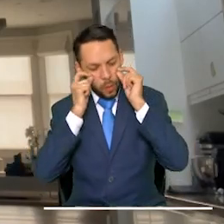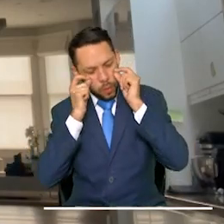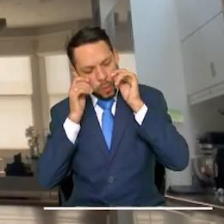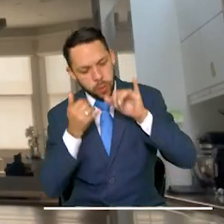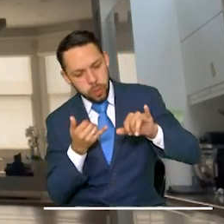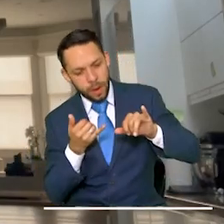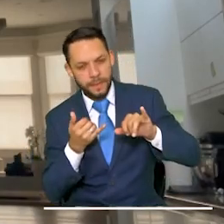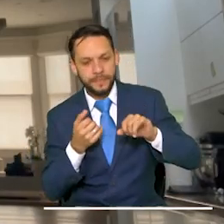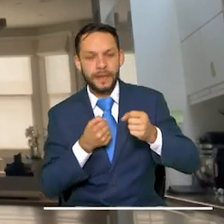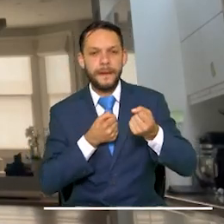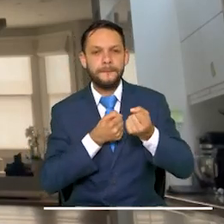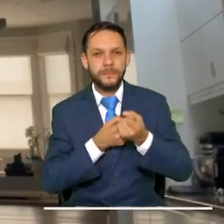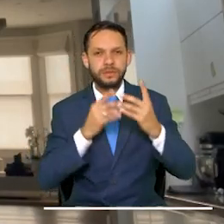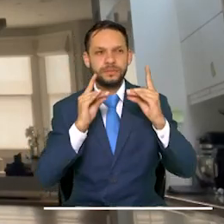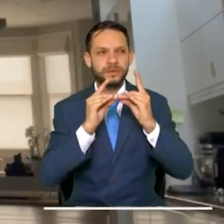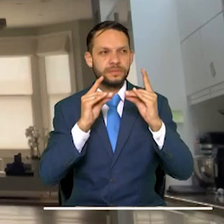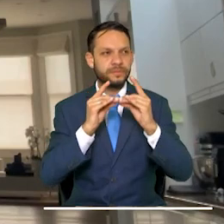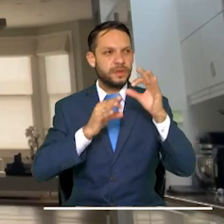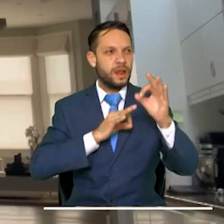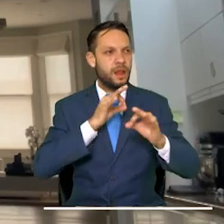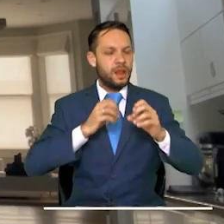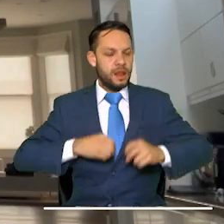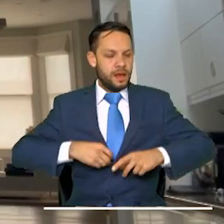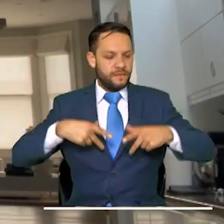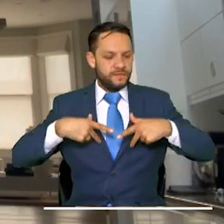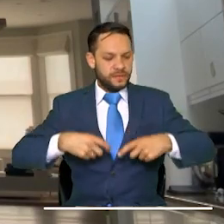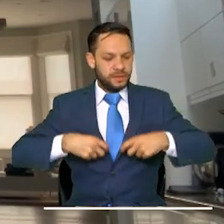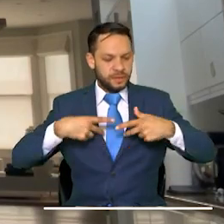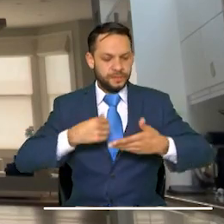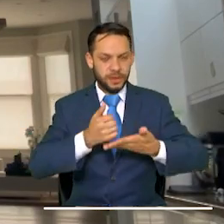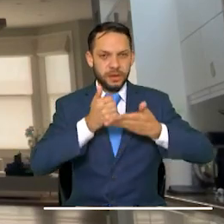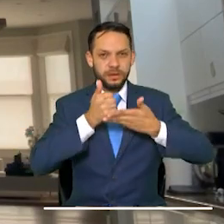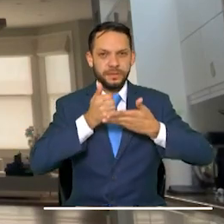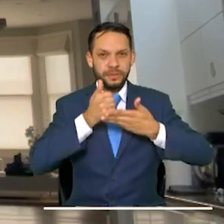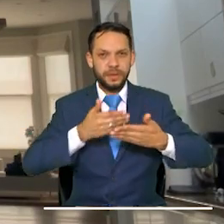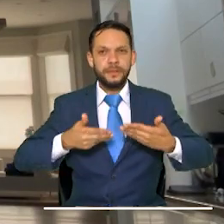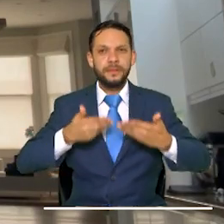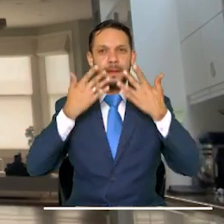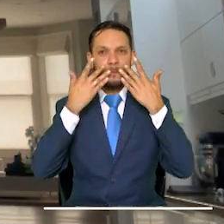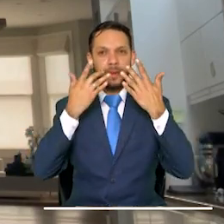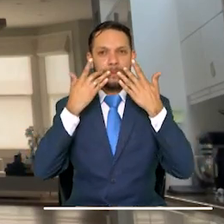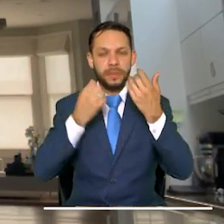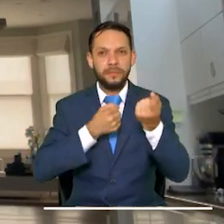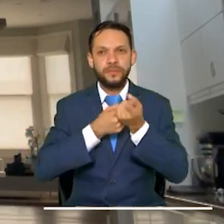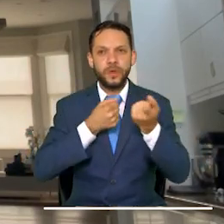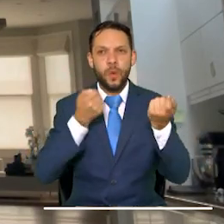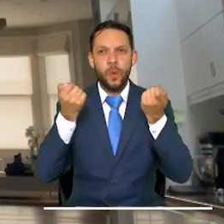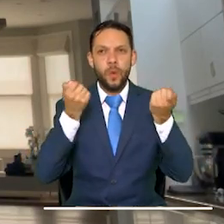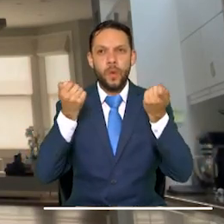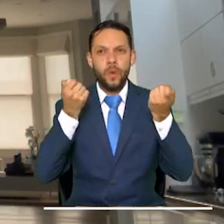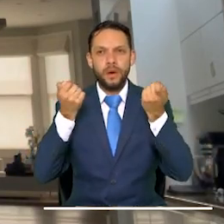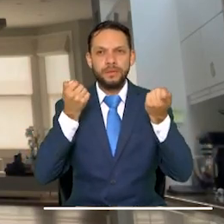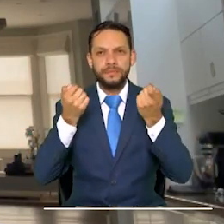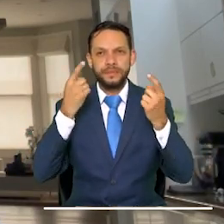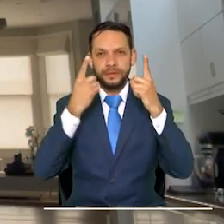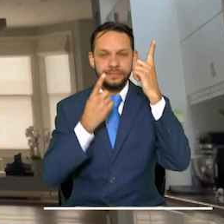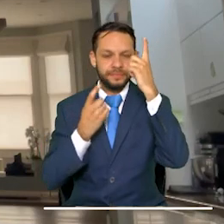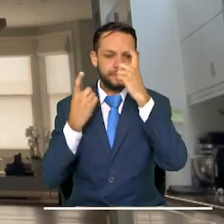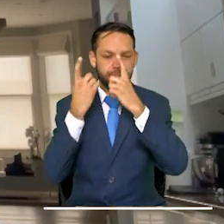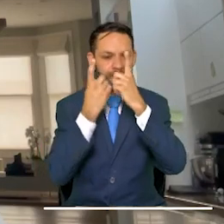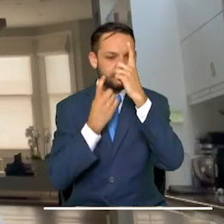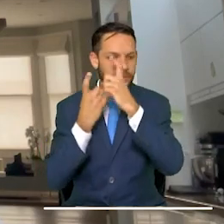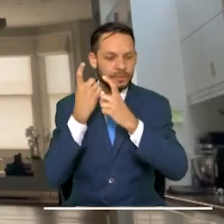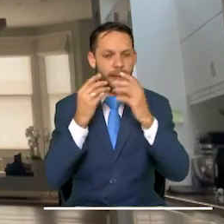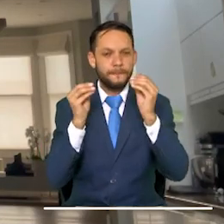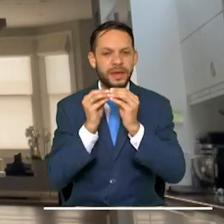pilares esenciales en nuestra vida y que nosotros tenemos que ponernos al mando de ellos. Que la meditación, la relajación, la